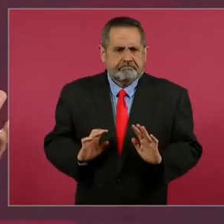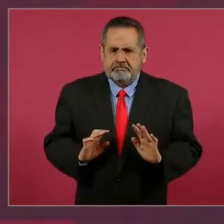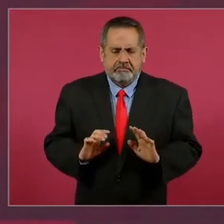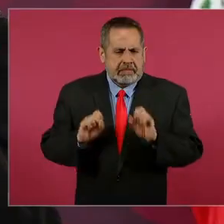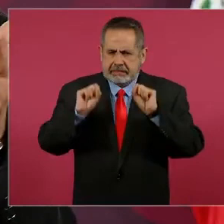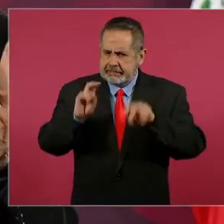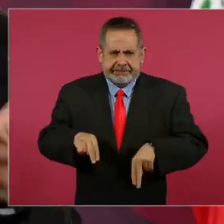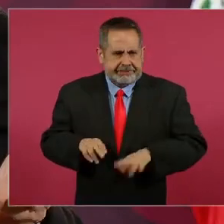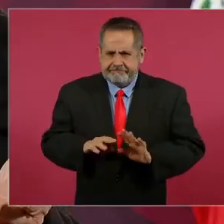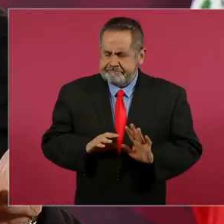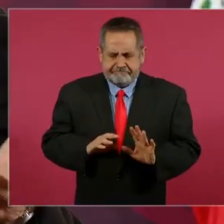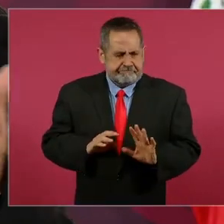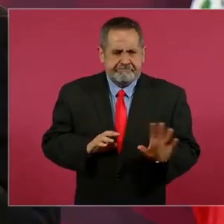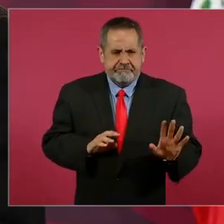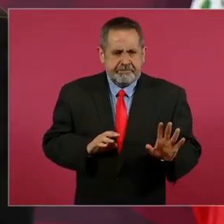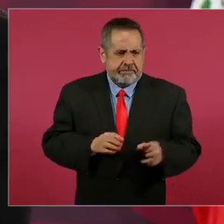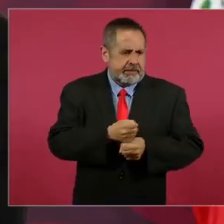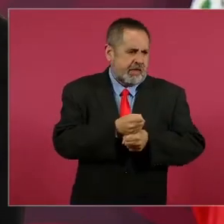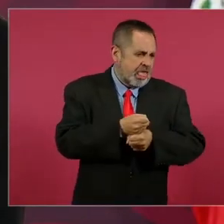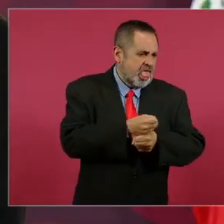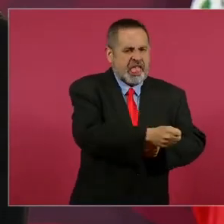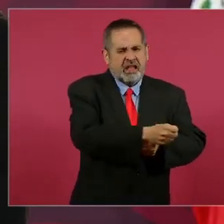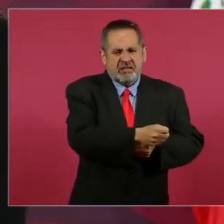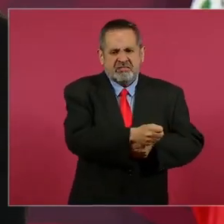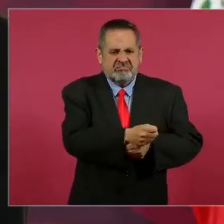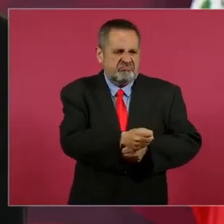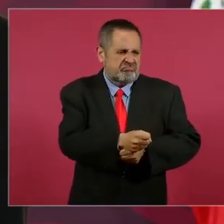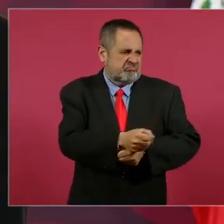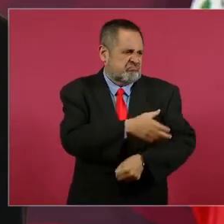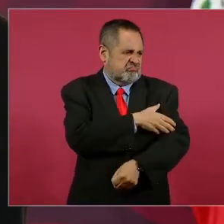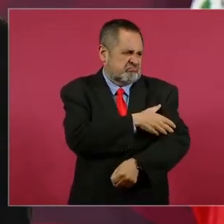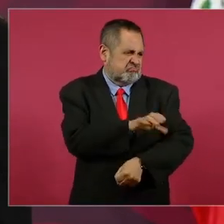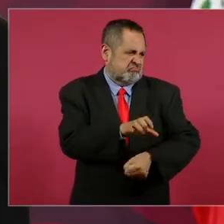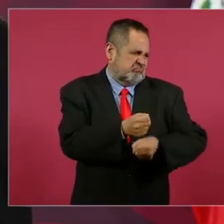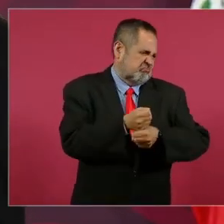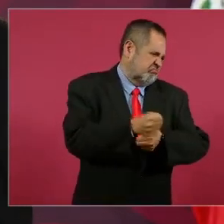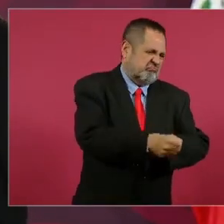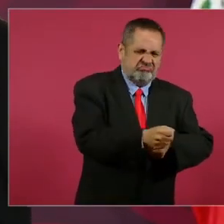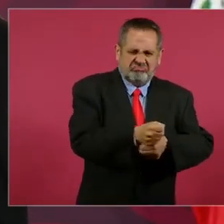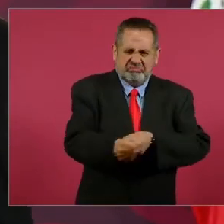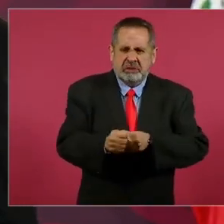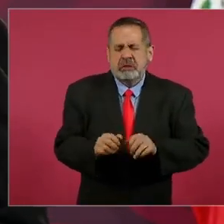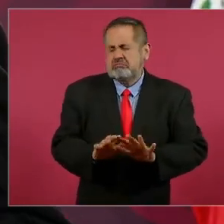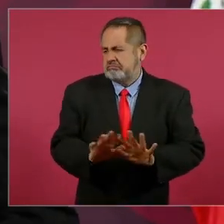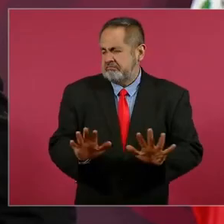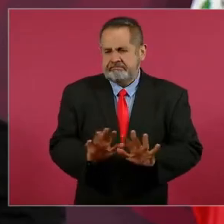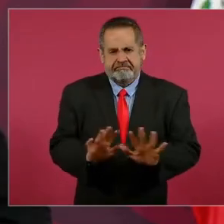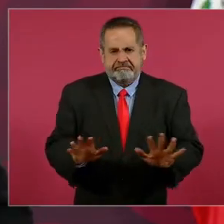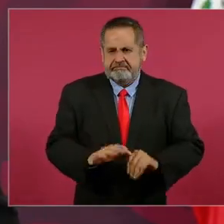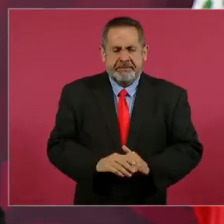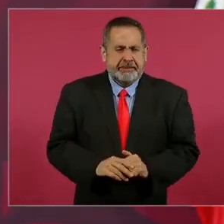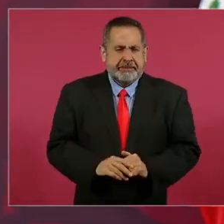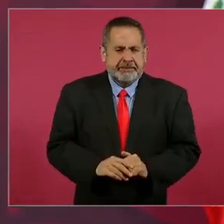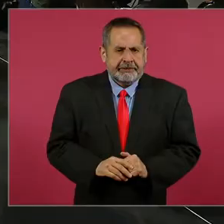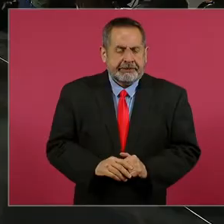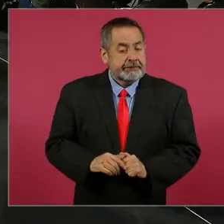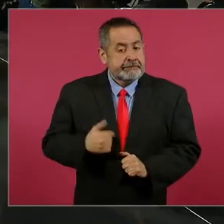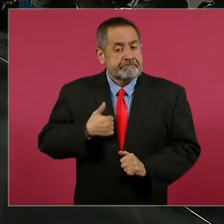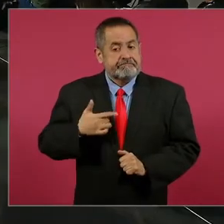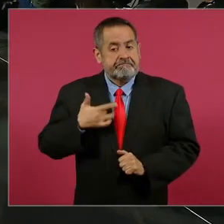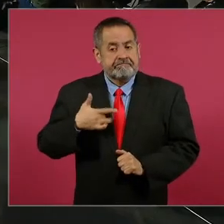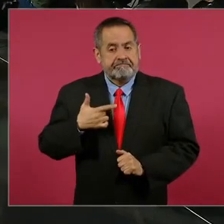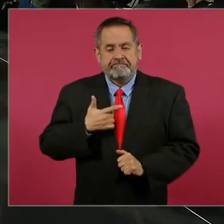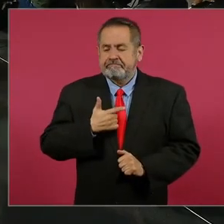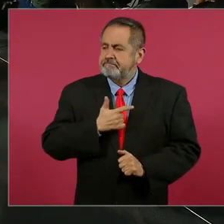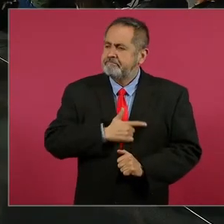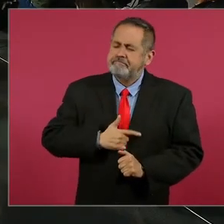sin uso de la fuerza. Me da mucho gusto que las